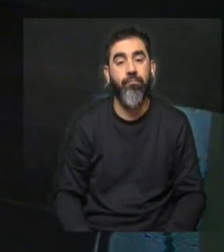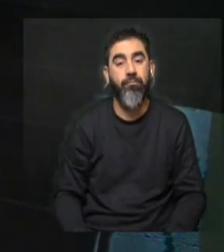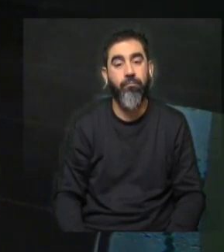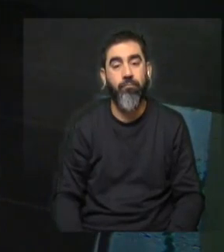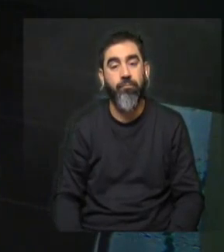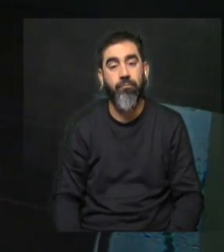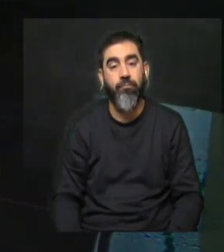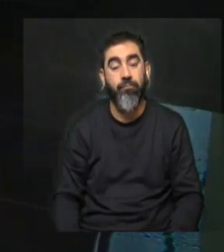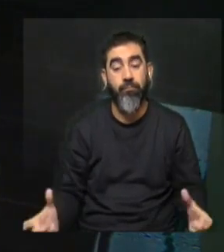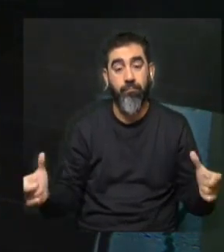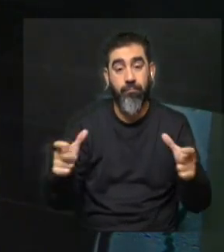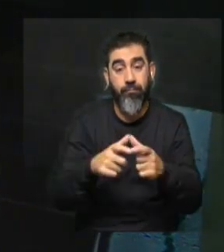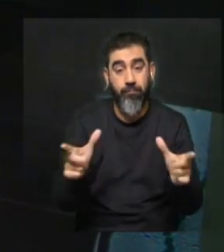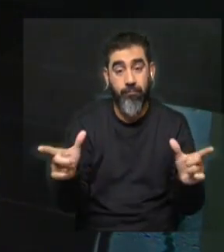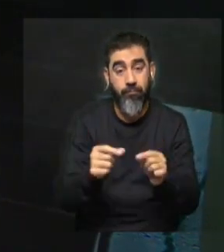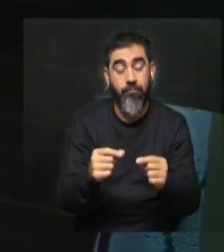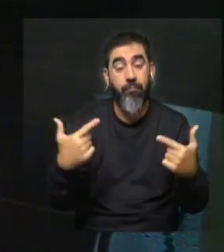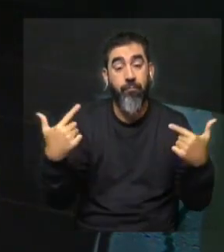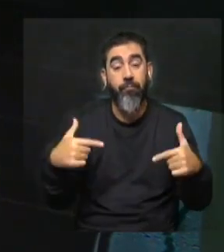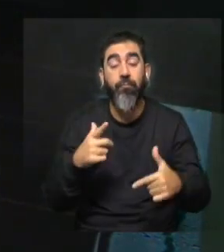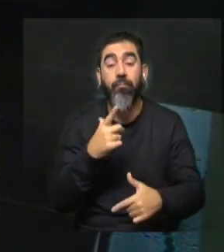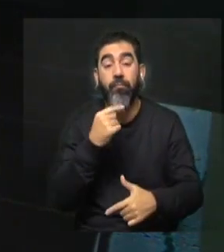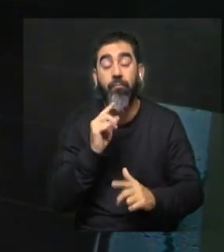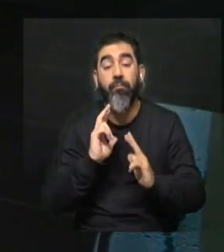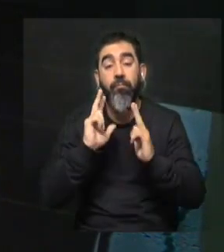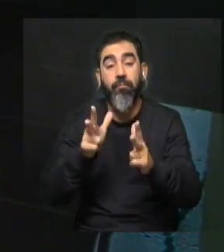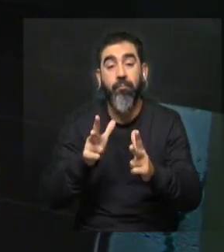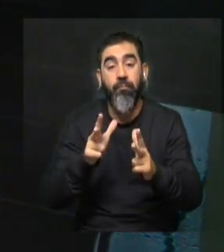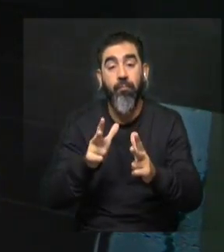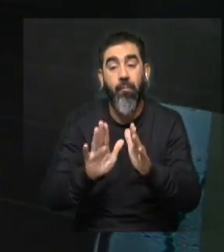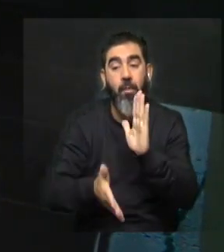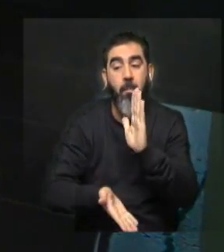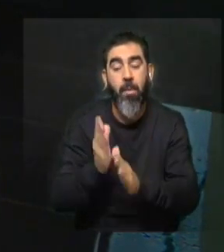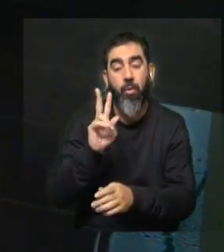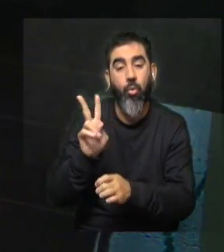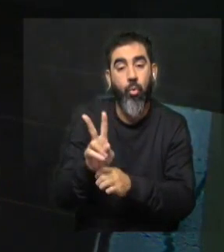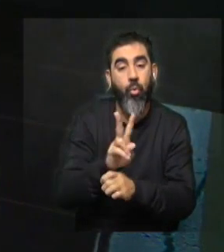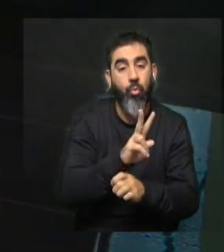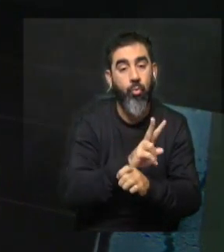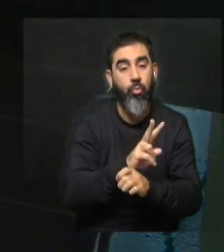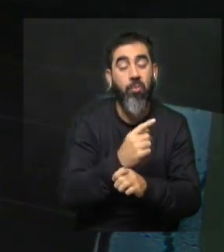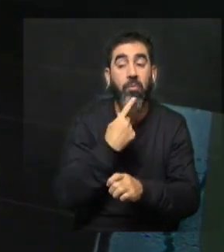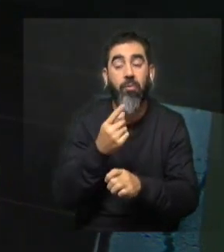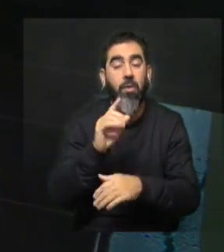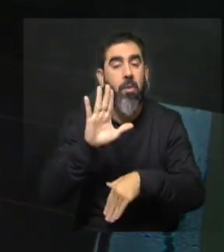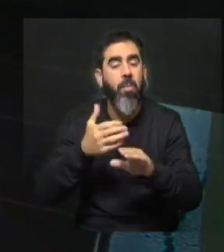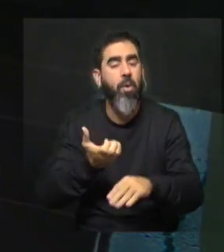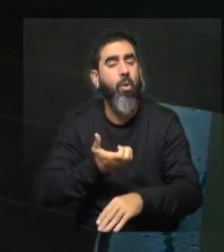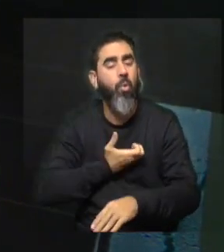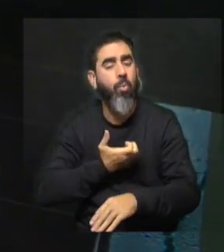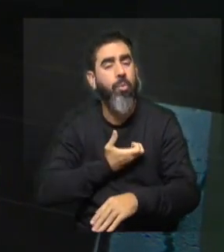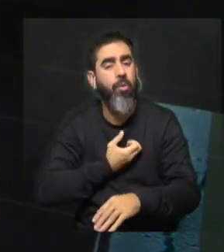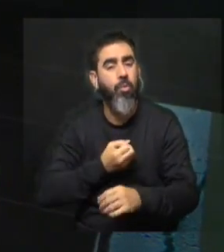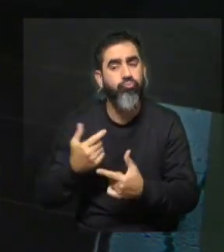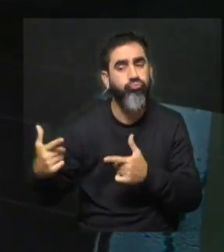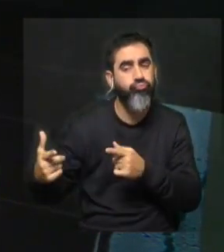casos sí tras la reunión el ministro del interior Luis Alberto Heber dijo que ese aumentará el patrullaje y adjudicó el incremento de los homicidios